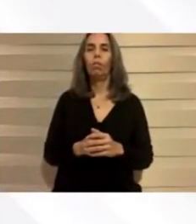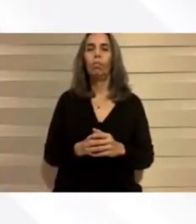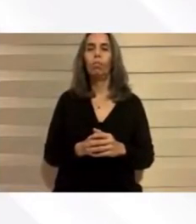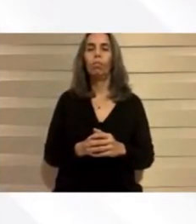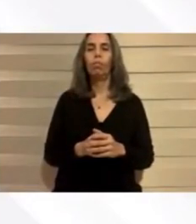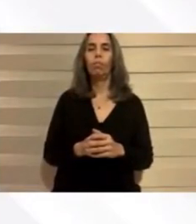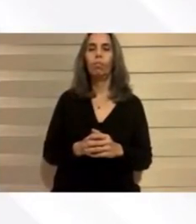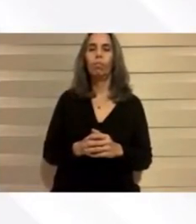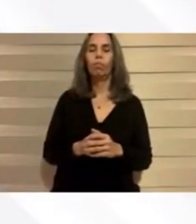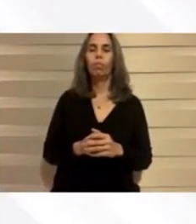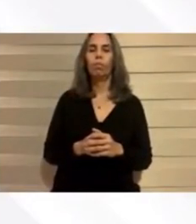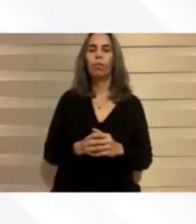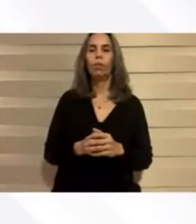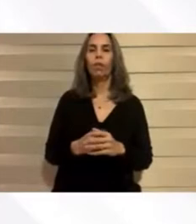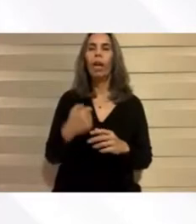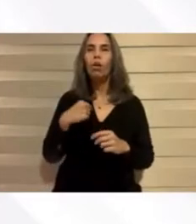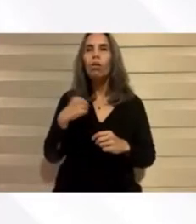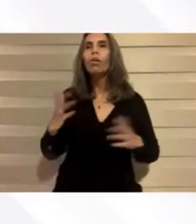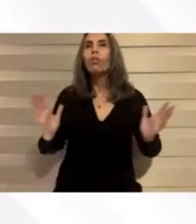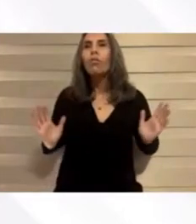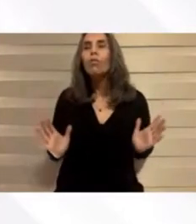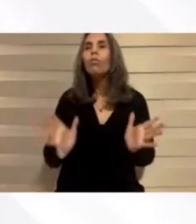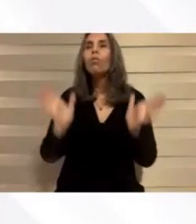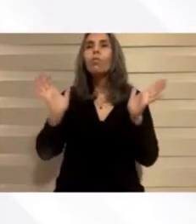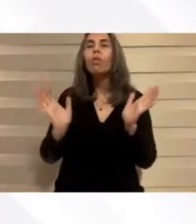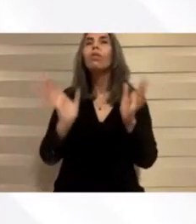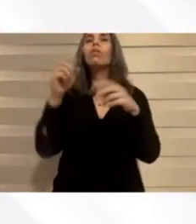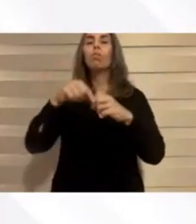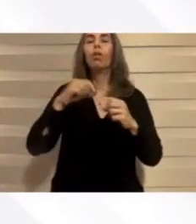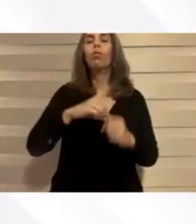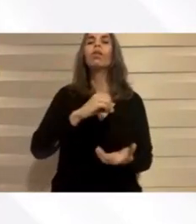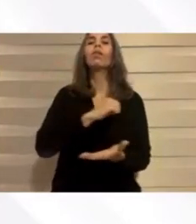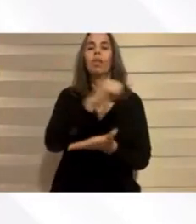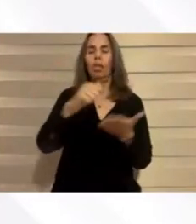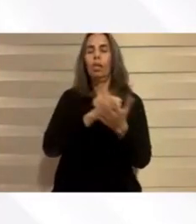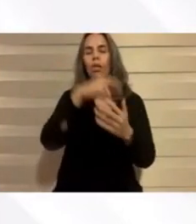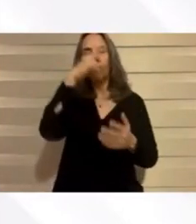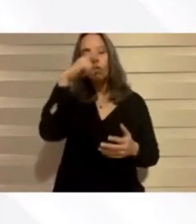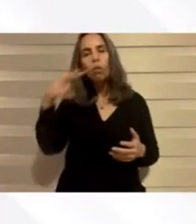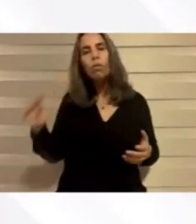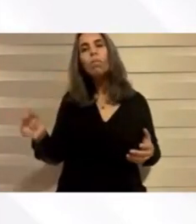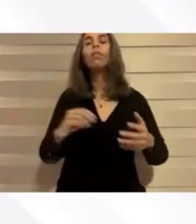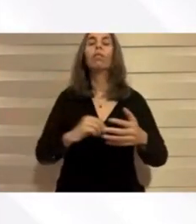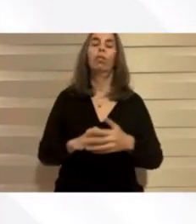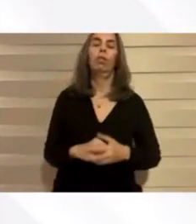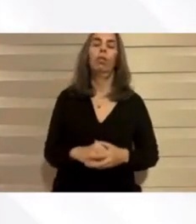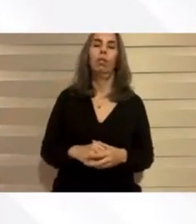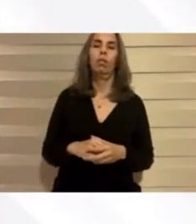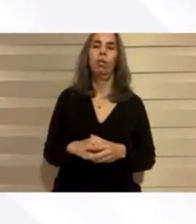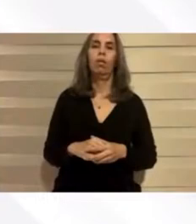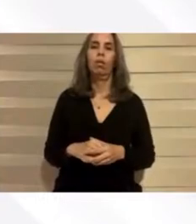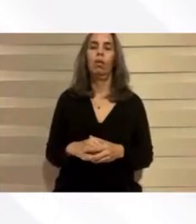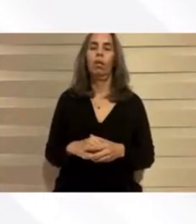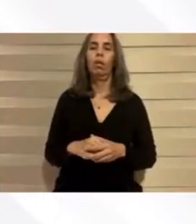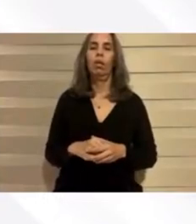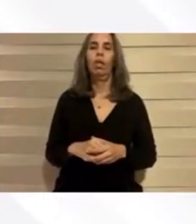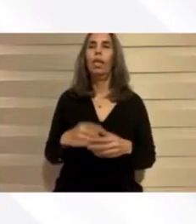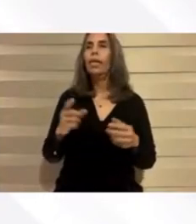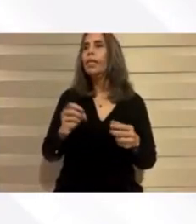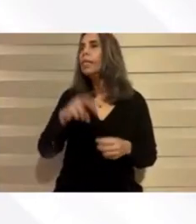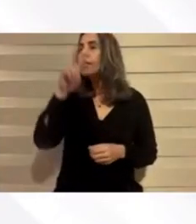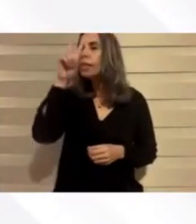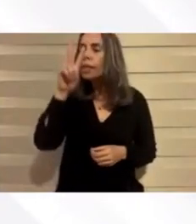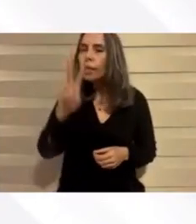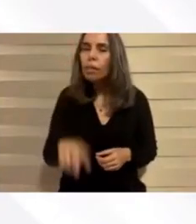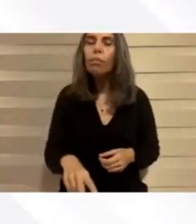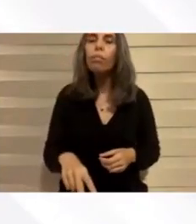como promotores de esta cuestión en México, se entiende ya como una verdad científicamente